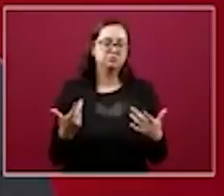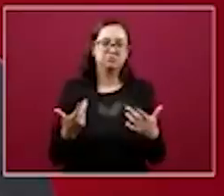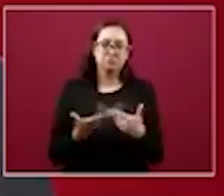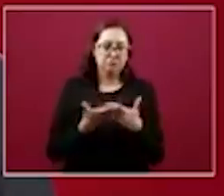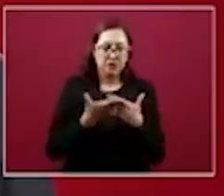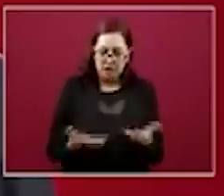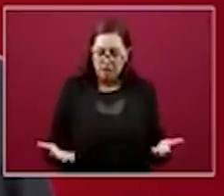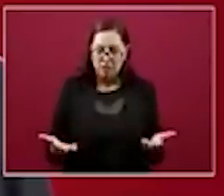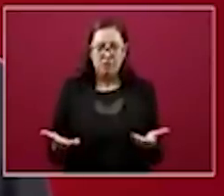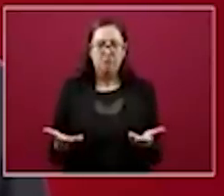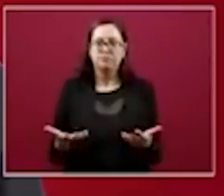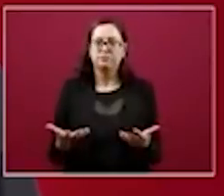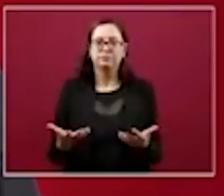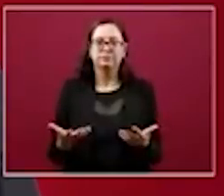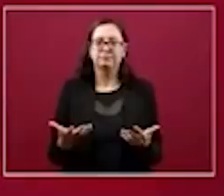cambios